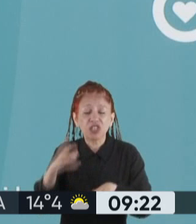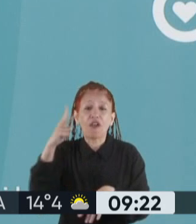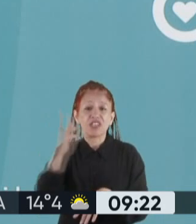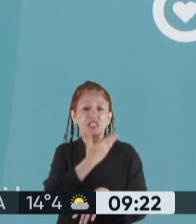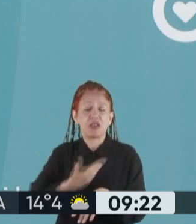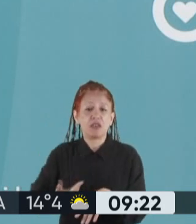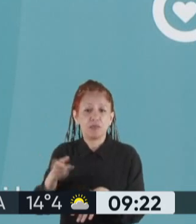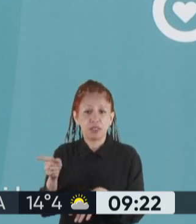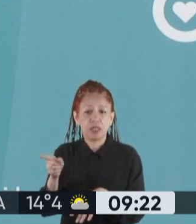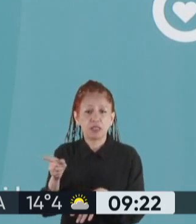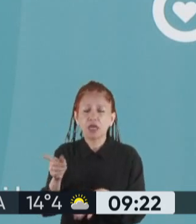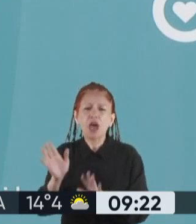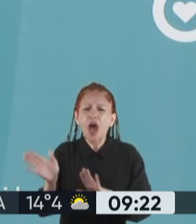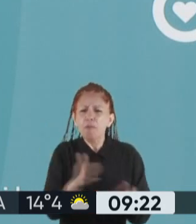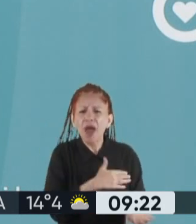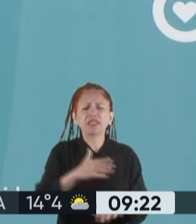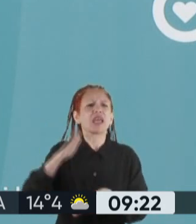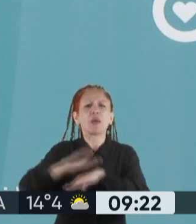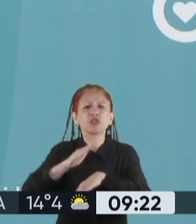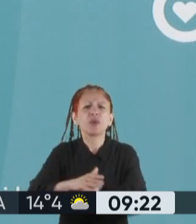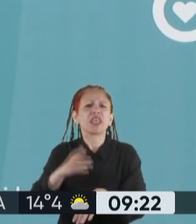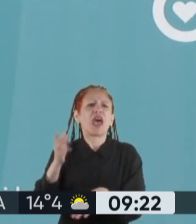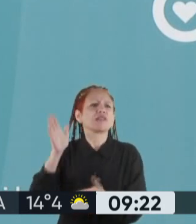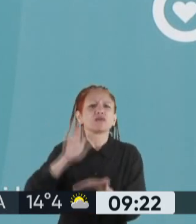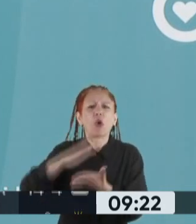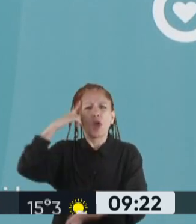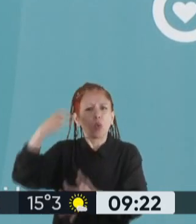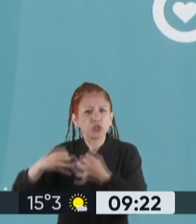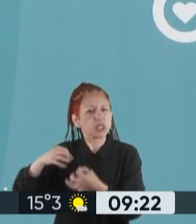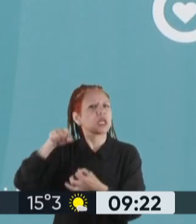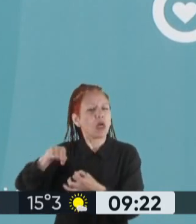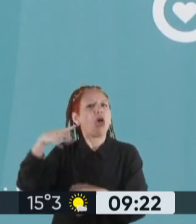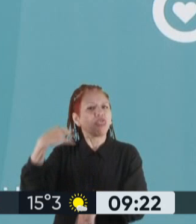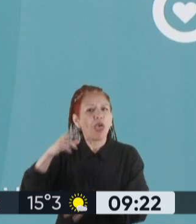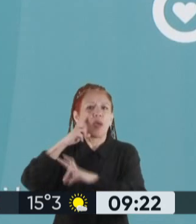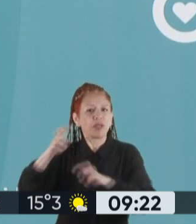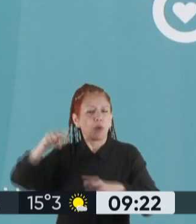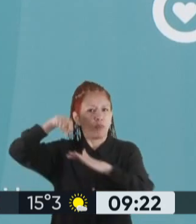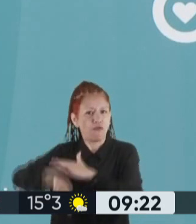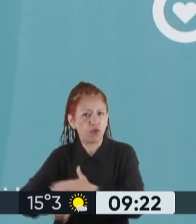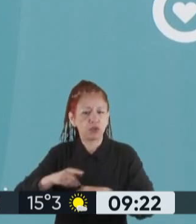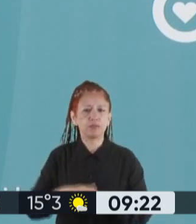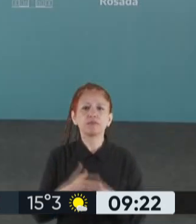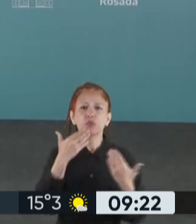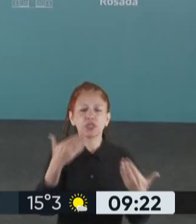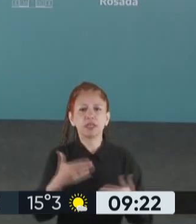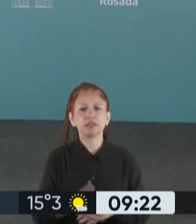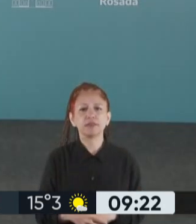de las responsabilidades penales, materiales, que esperamos que se profundicen en la investigación judicial. Muchas